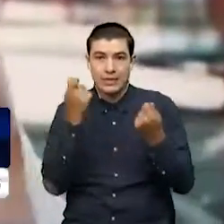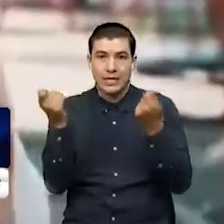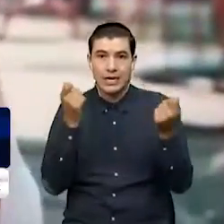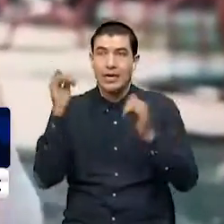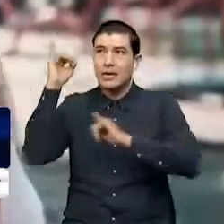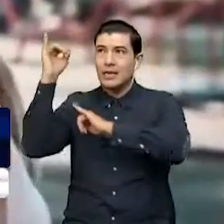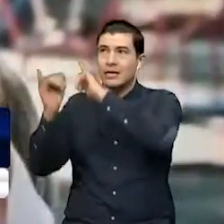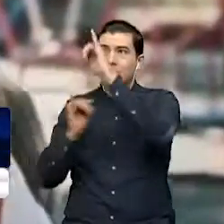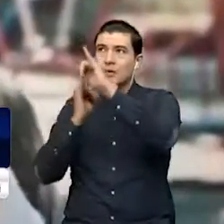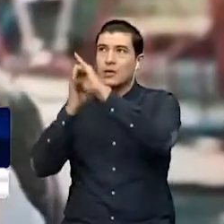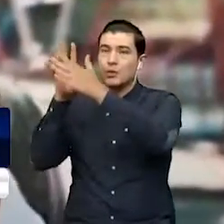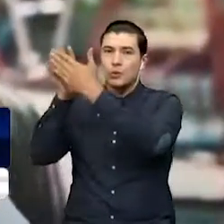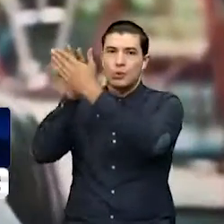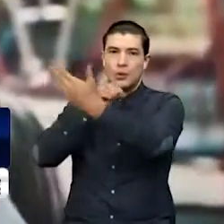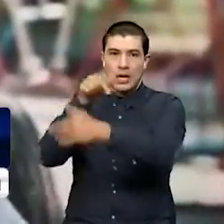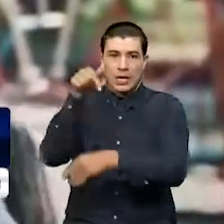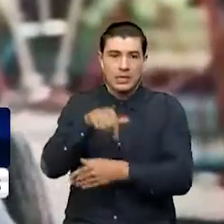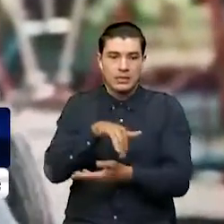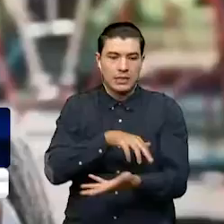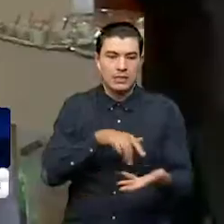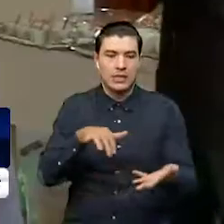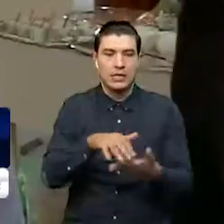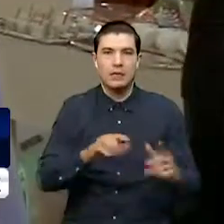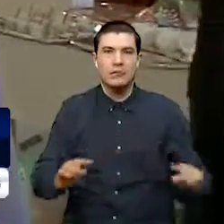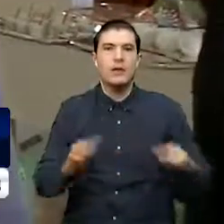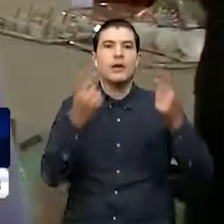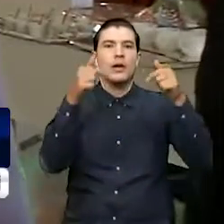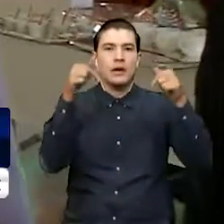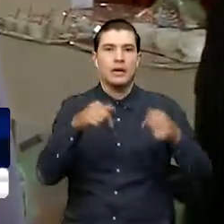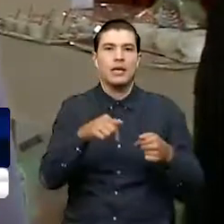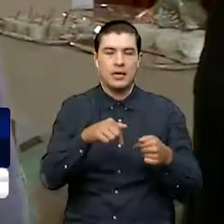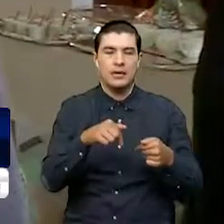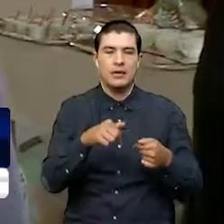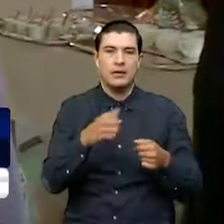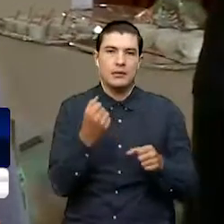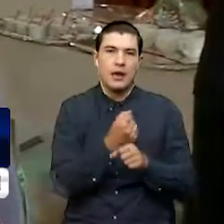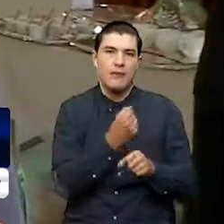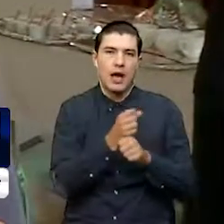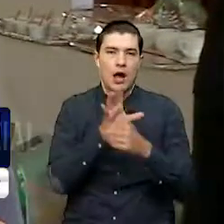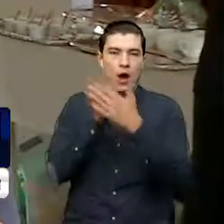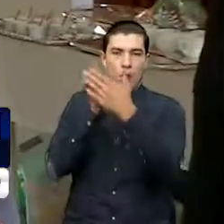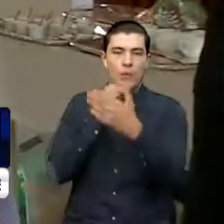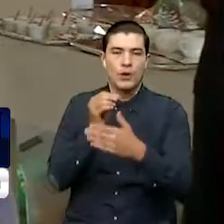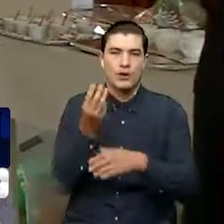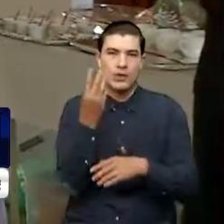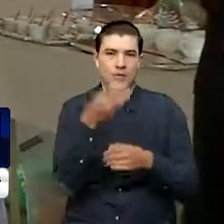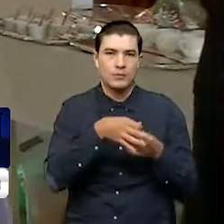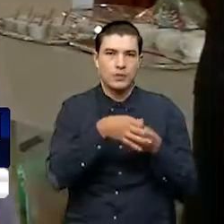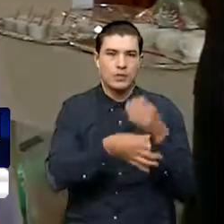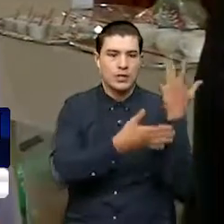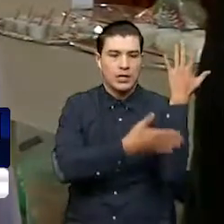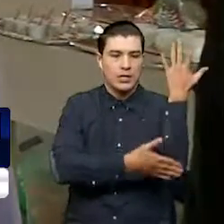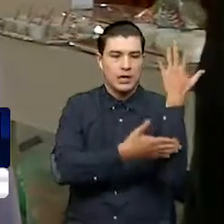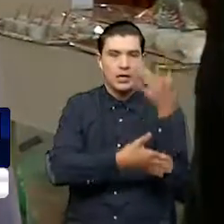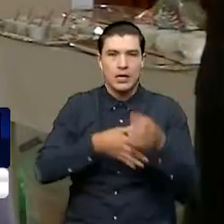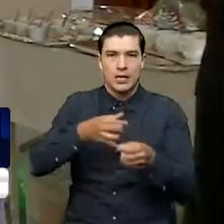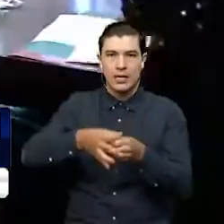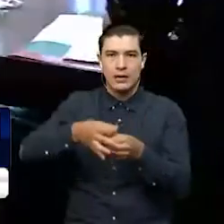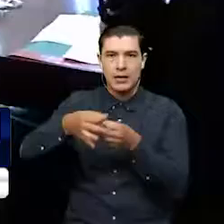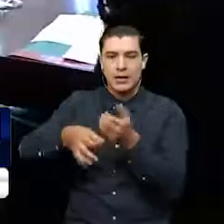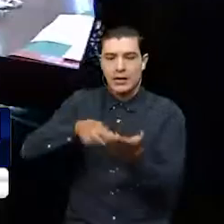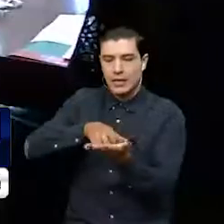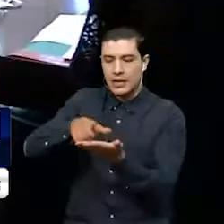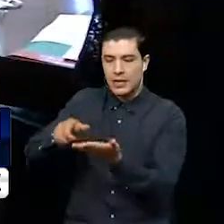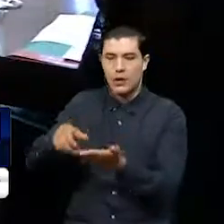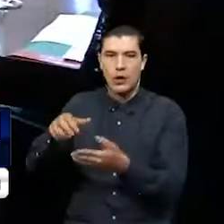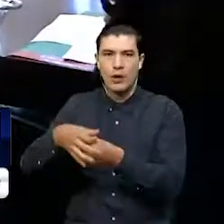y santander se convierte en el departamento pionero van a trabajar tres municipios que son lebrija girón y matanza donde